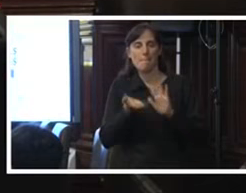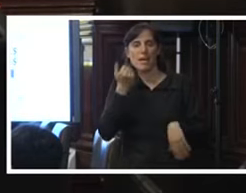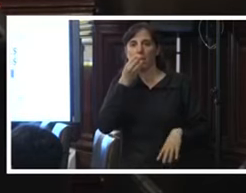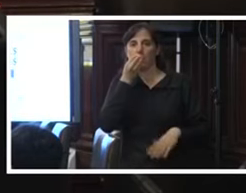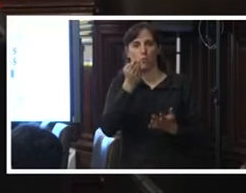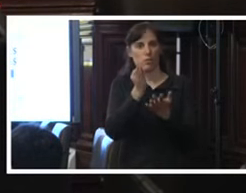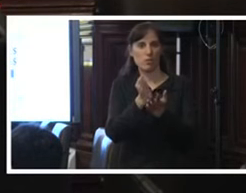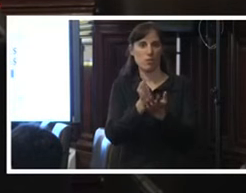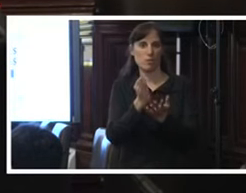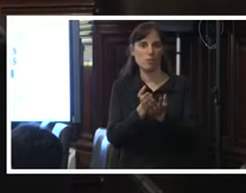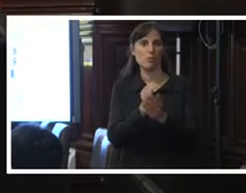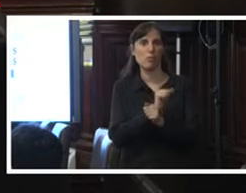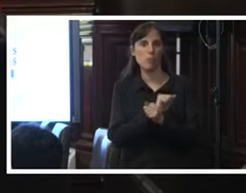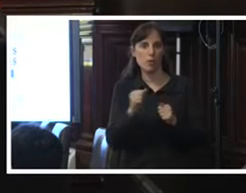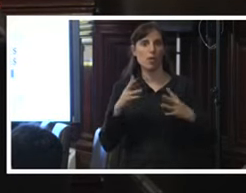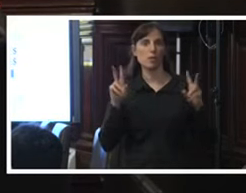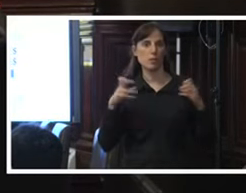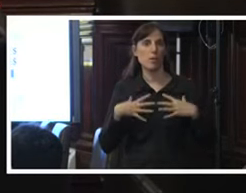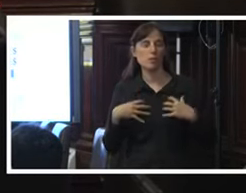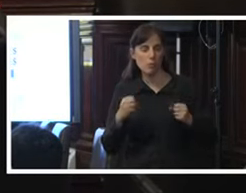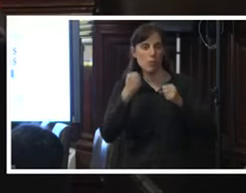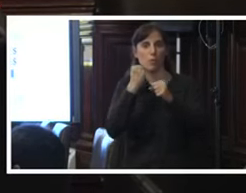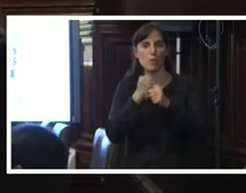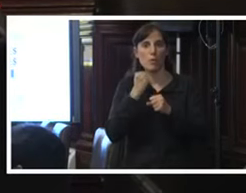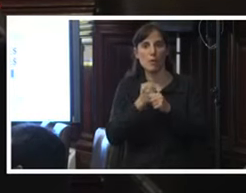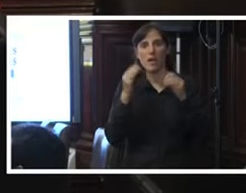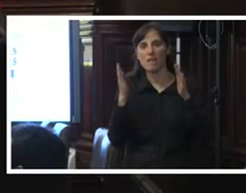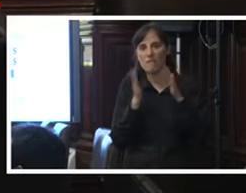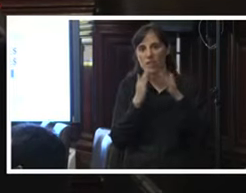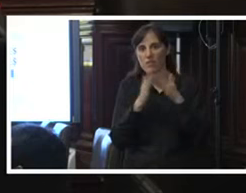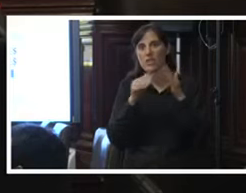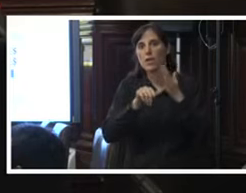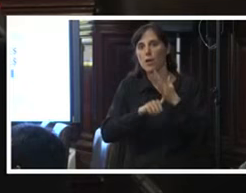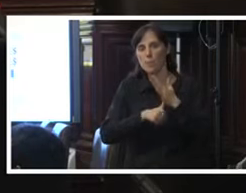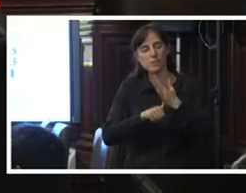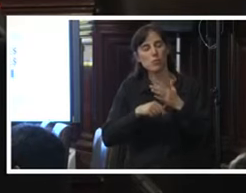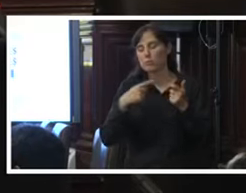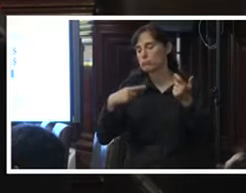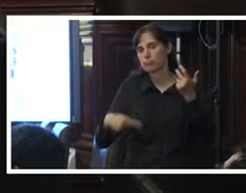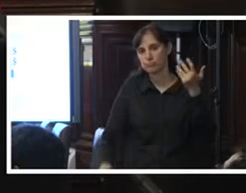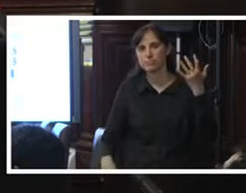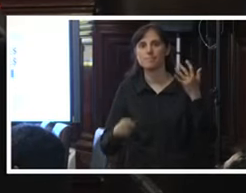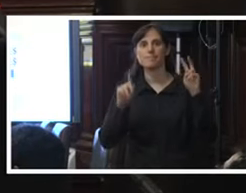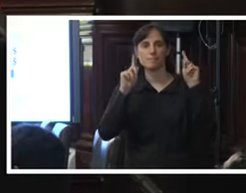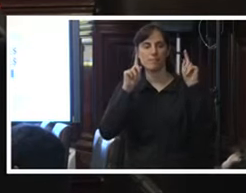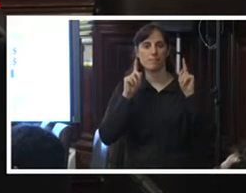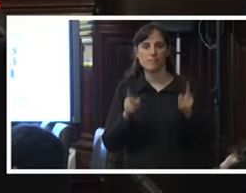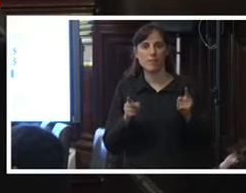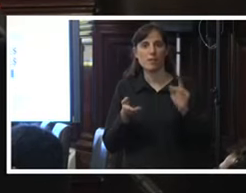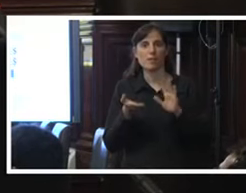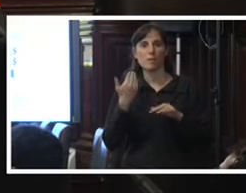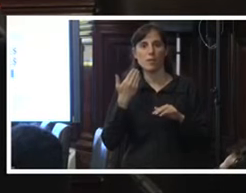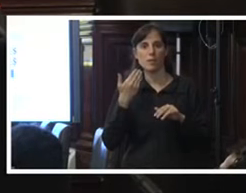plenos tanto en materia de salud de empleo de vivienda de pensiones y entre otras de igual forma personas